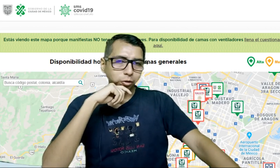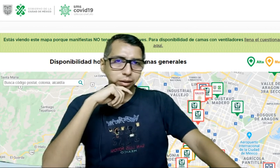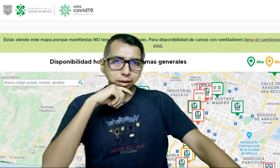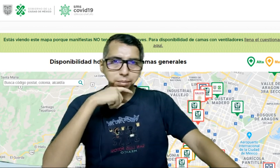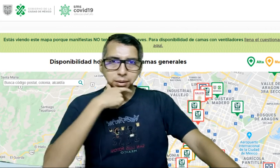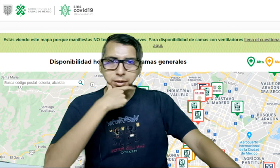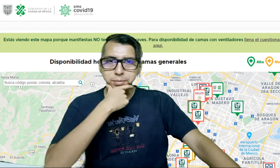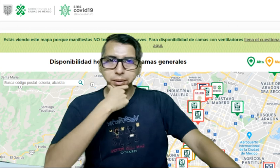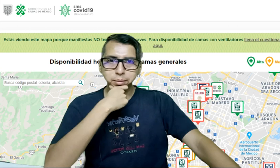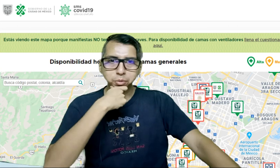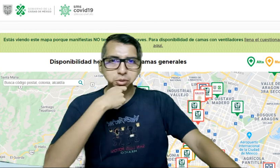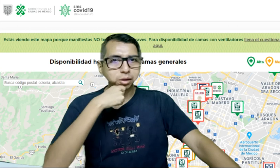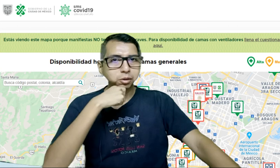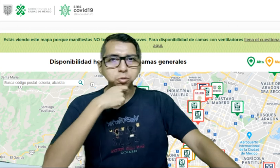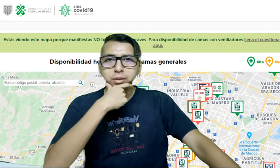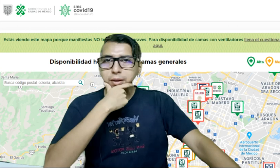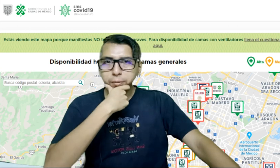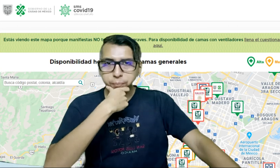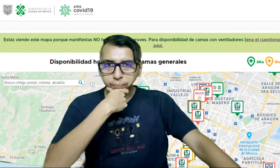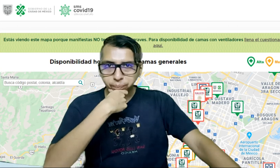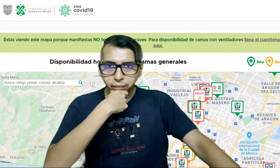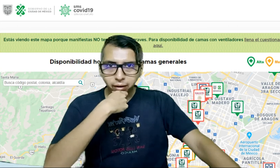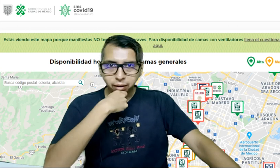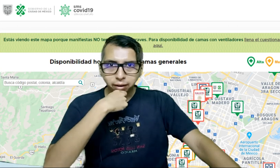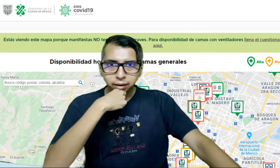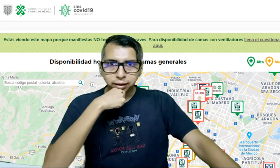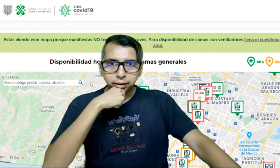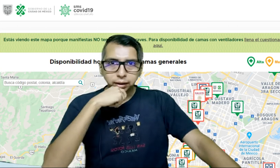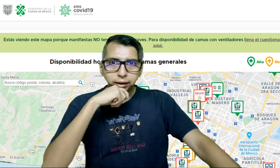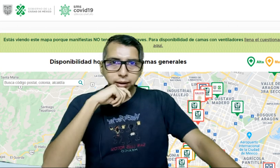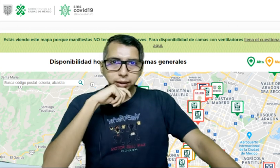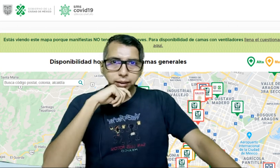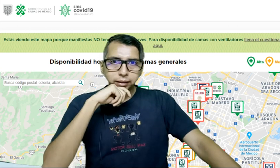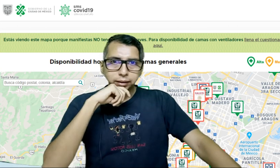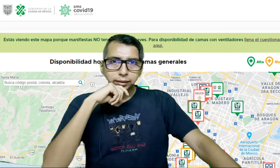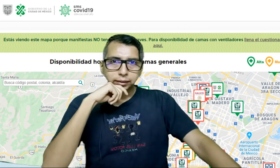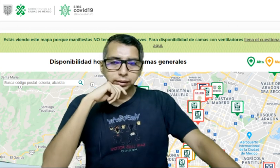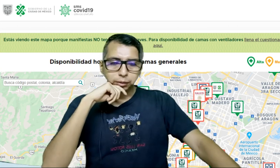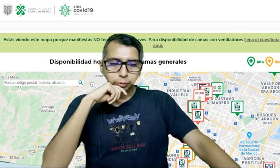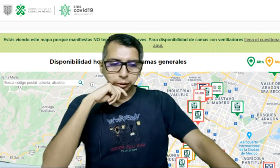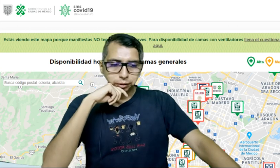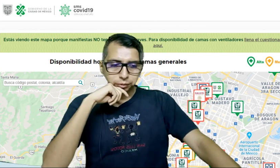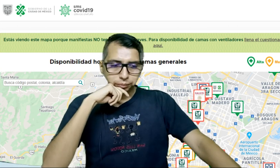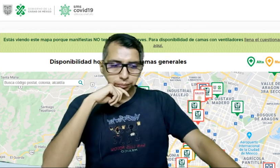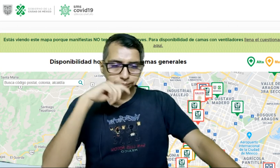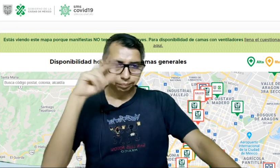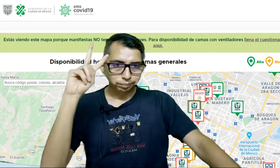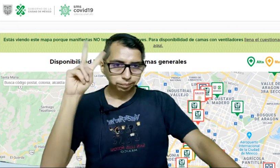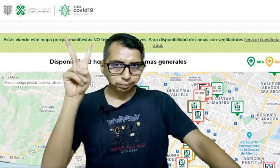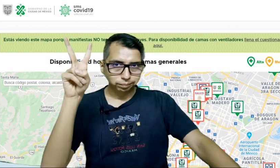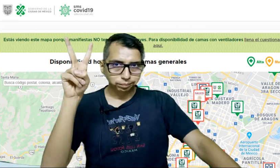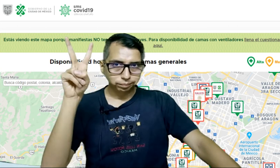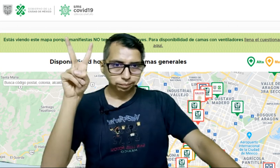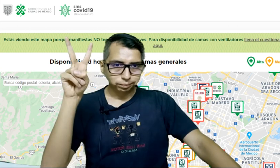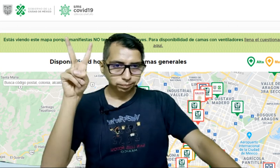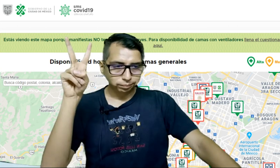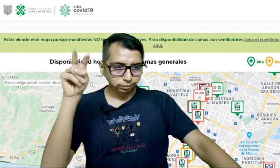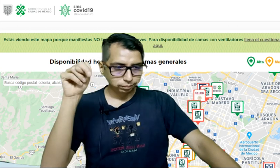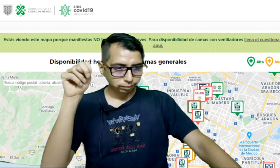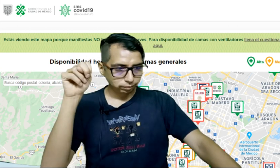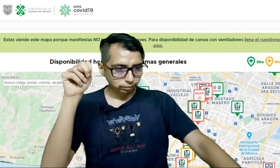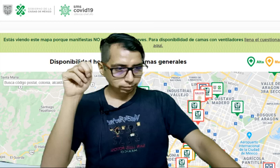y todo salga bien esperemos el resultado y bueno